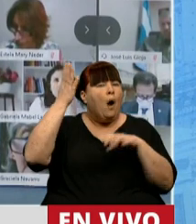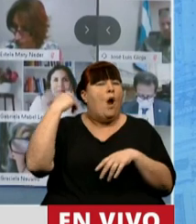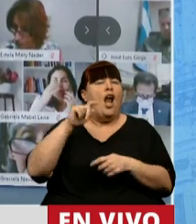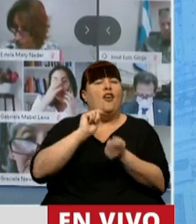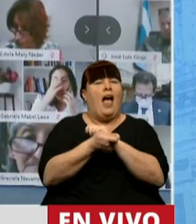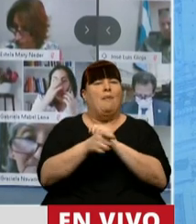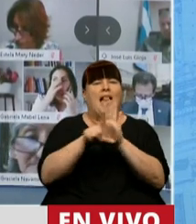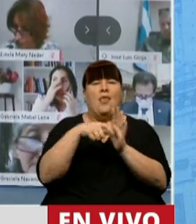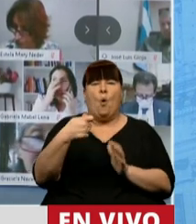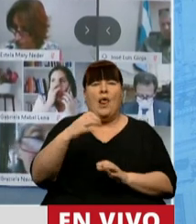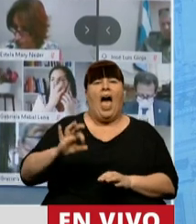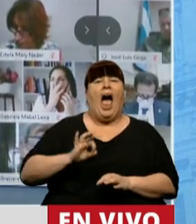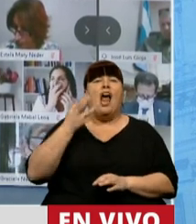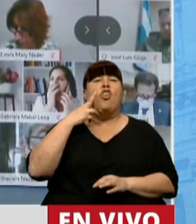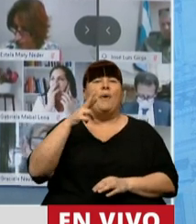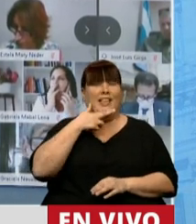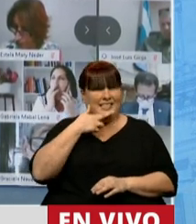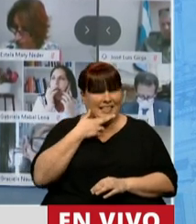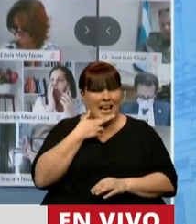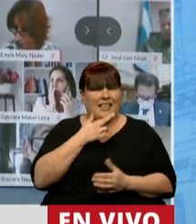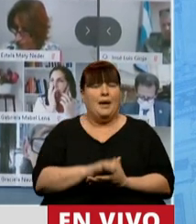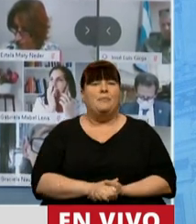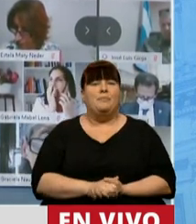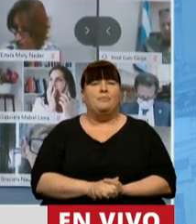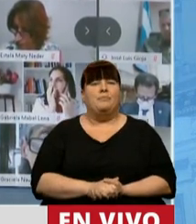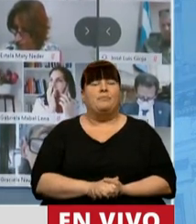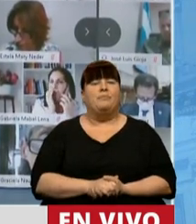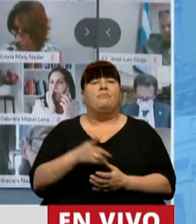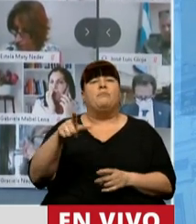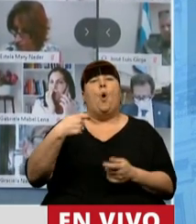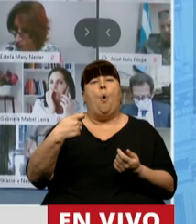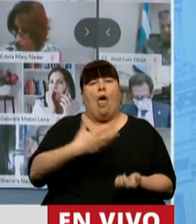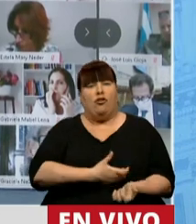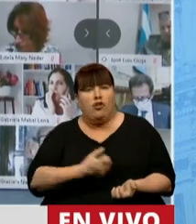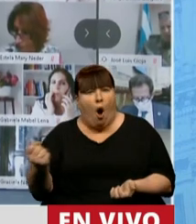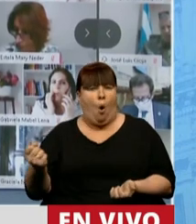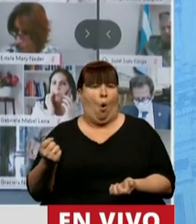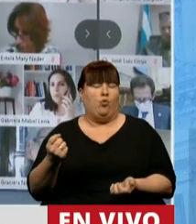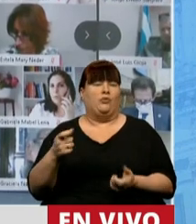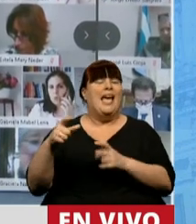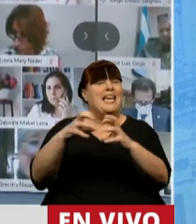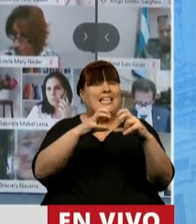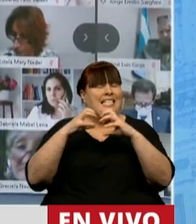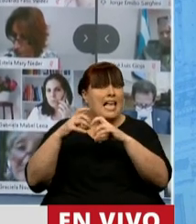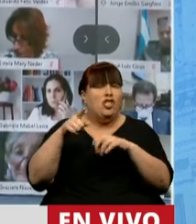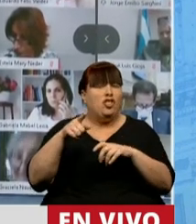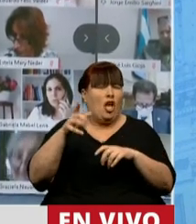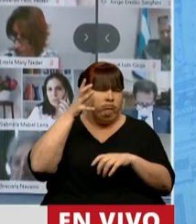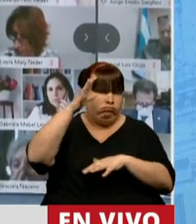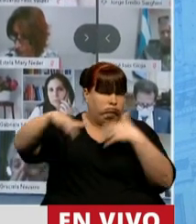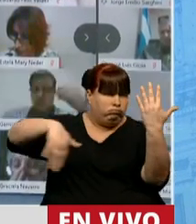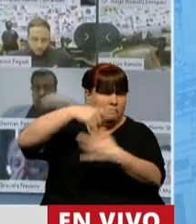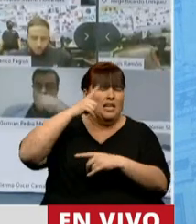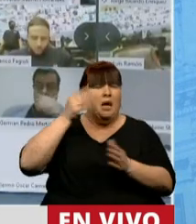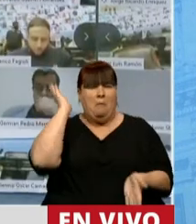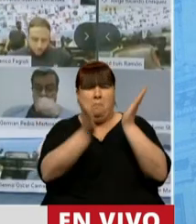reforma previsional del año 2017 no donde se ajustó a los jubilados y jubiladas una sesión este Escandalosa